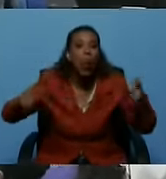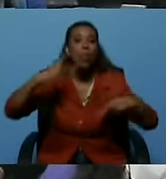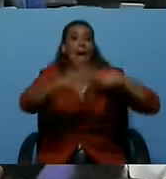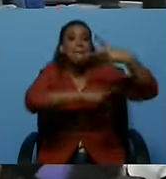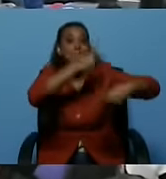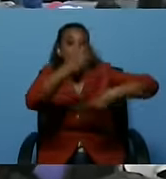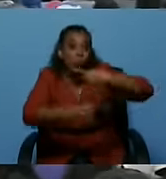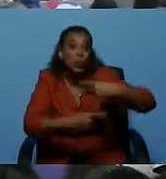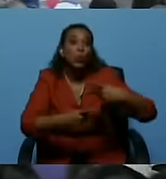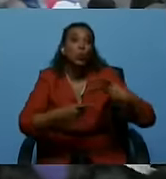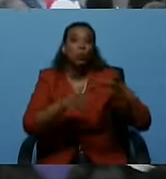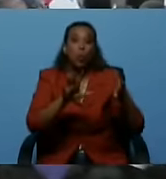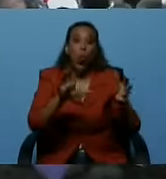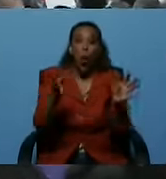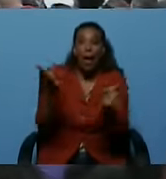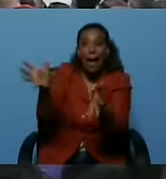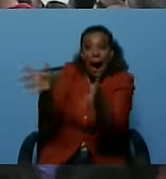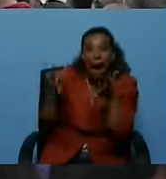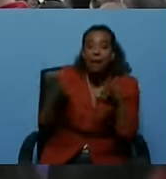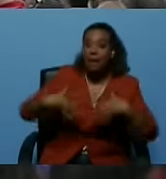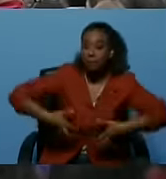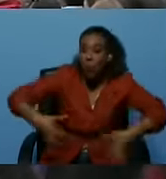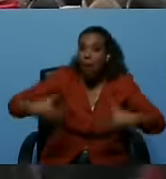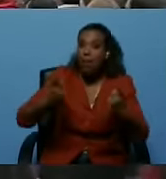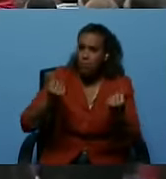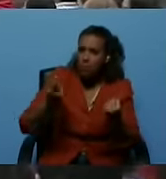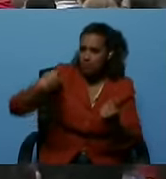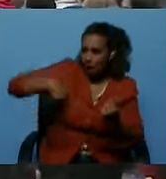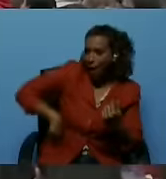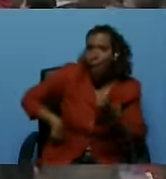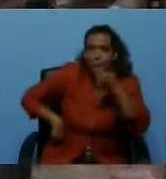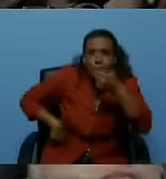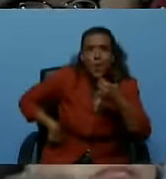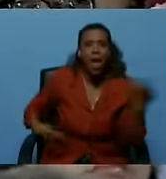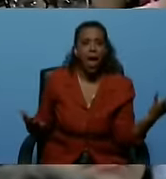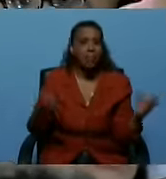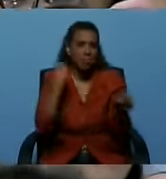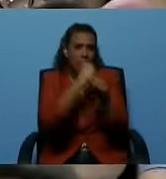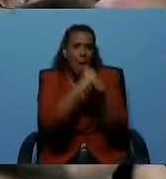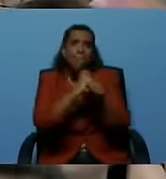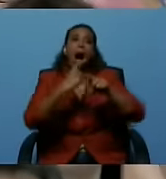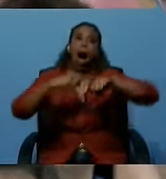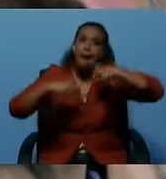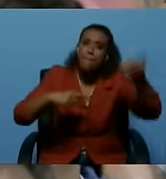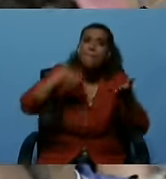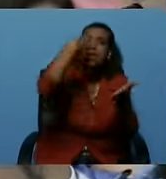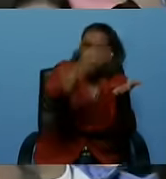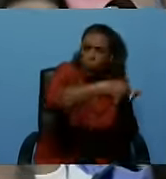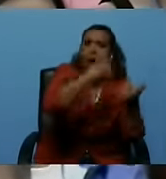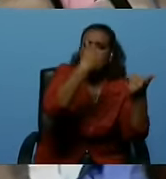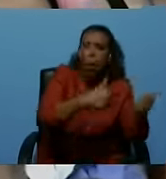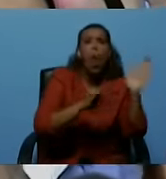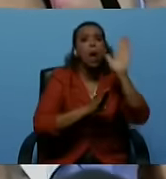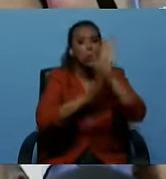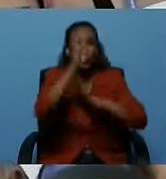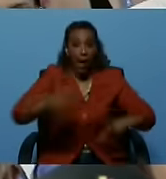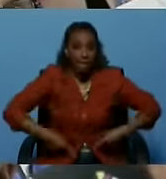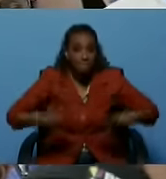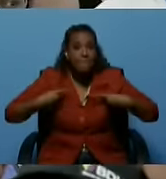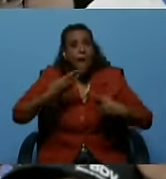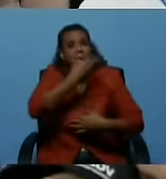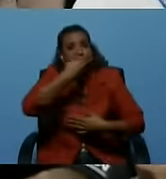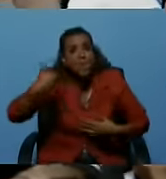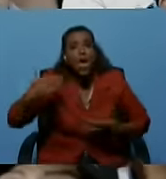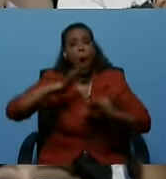productos, generación de riqueza económica, generación de empleos bien remunerados, elevación de la calidad de vida de